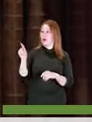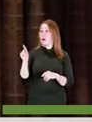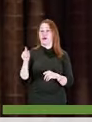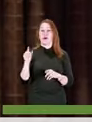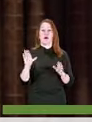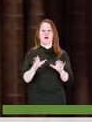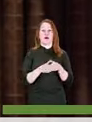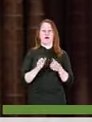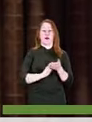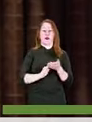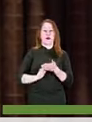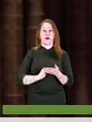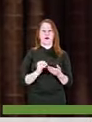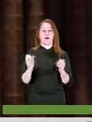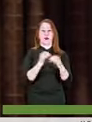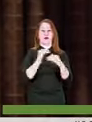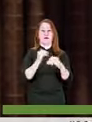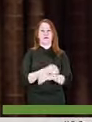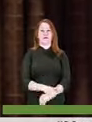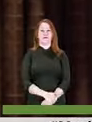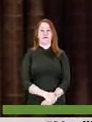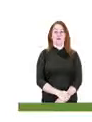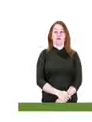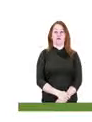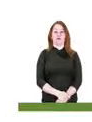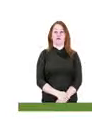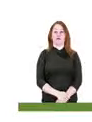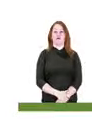unidad de mantenimiento vial, por favor.